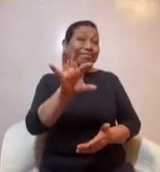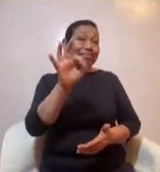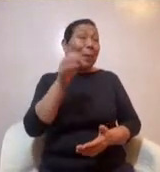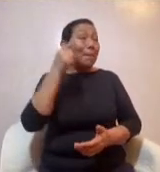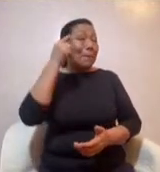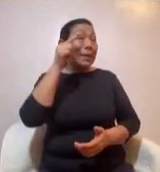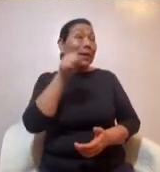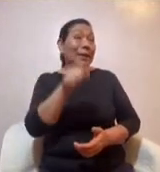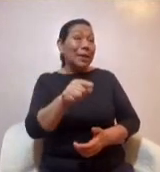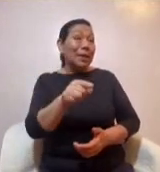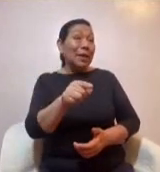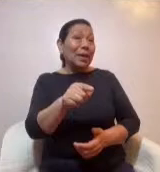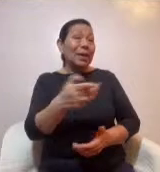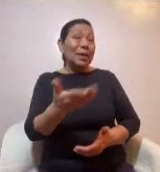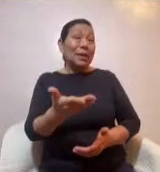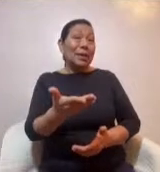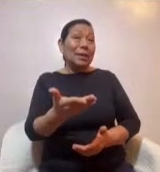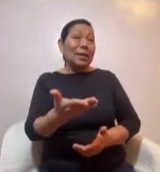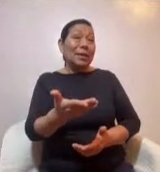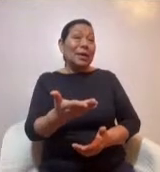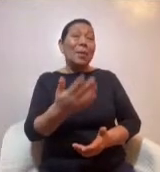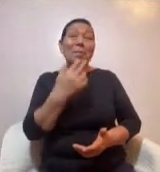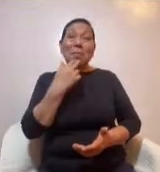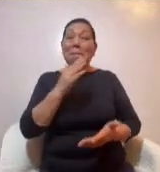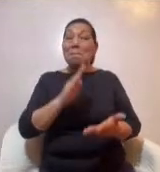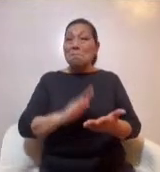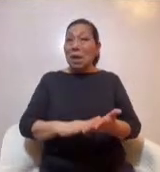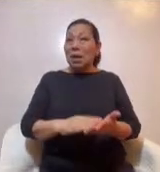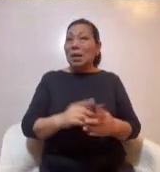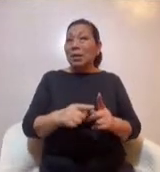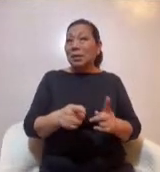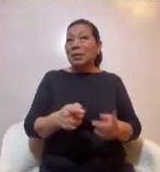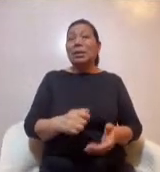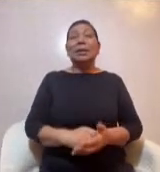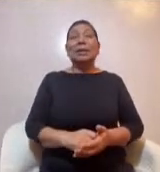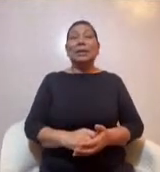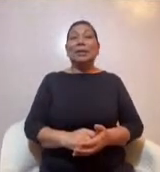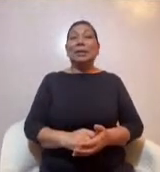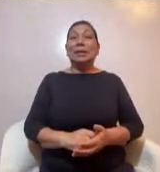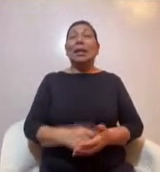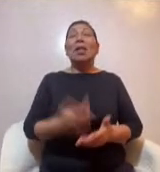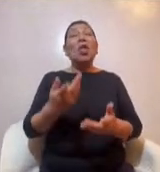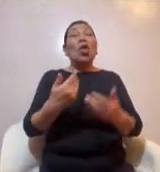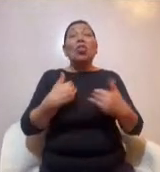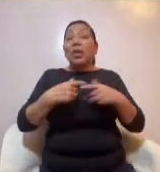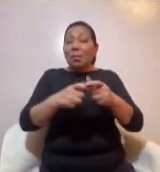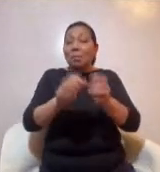¿no? y pensando que son migrantes ilegales, ¿no?